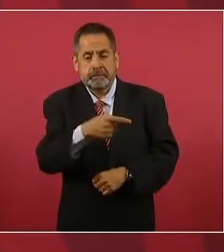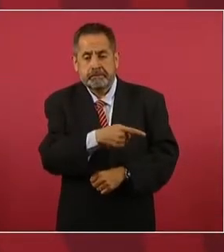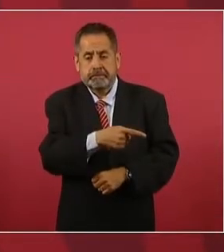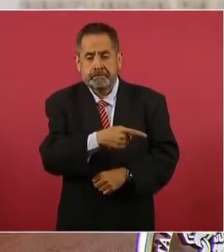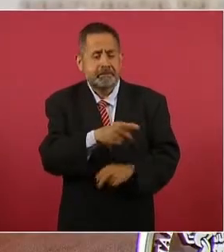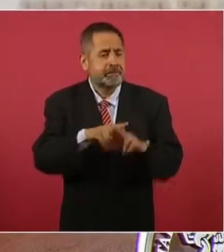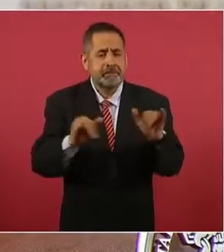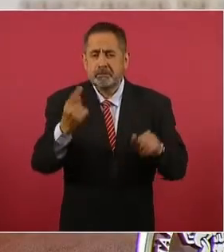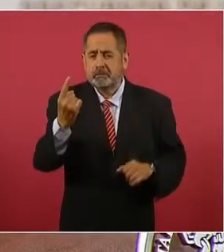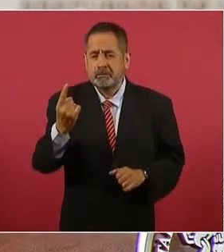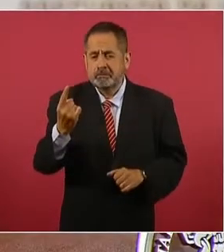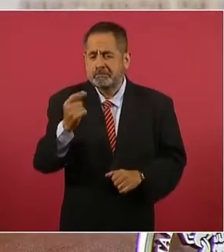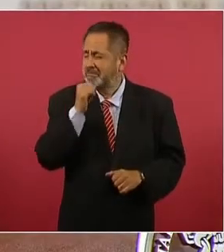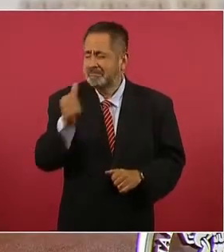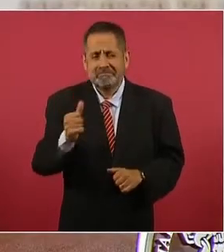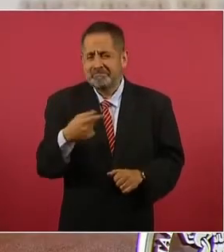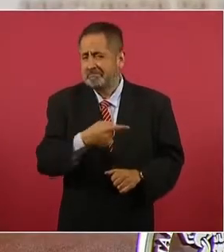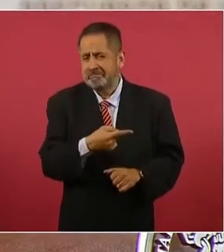una sola.